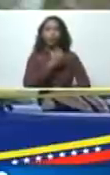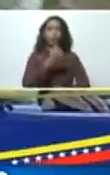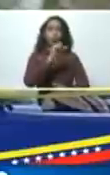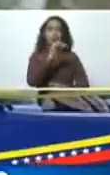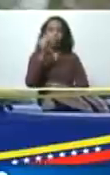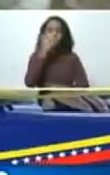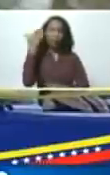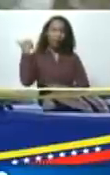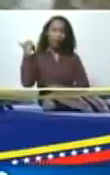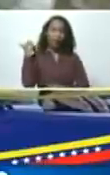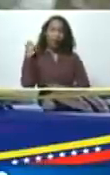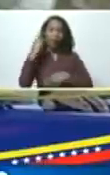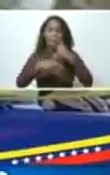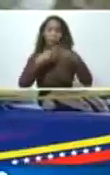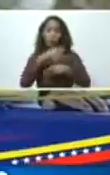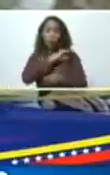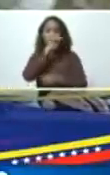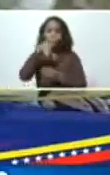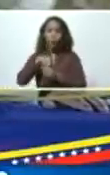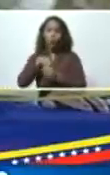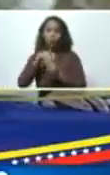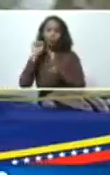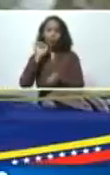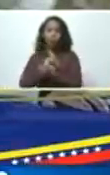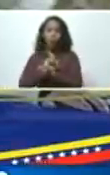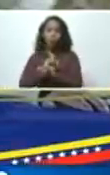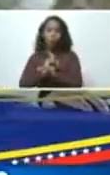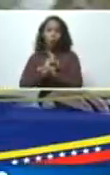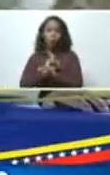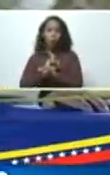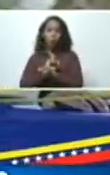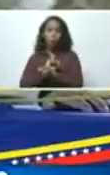cuando la narcopolítica entró y capturamos una